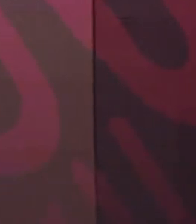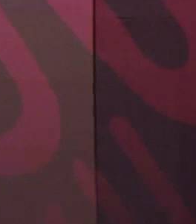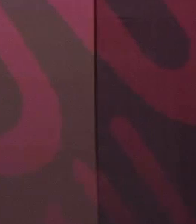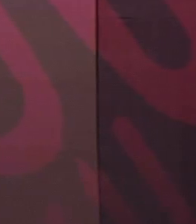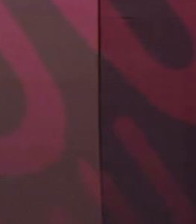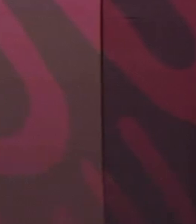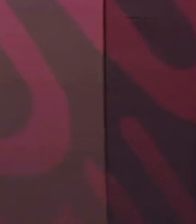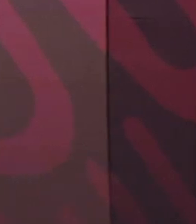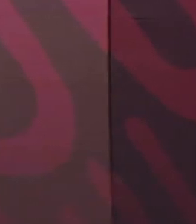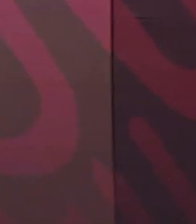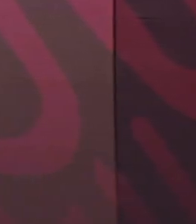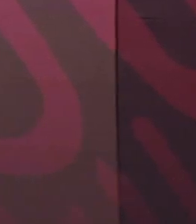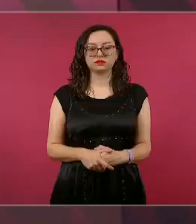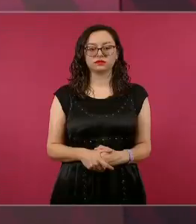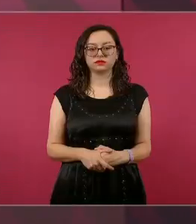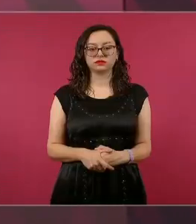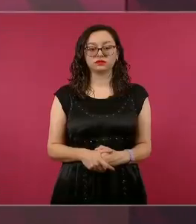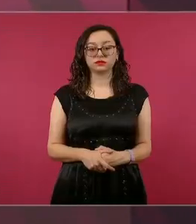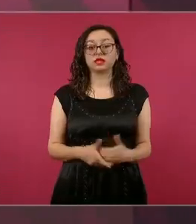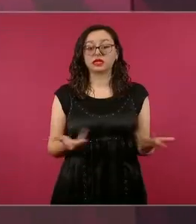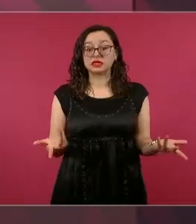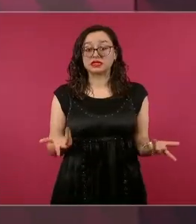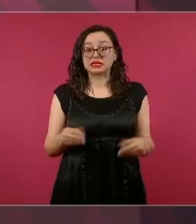que presente